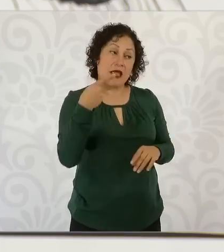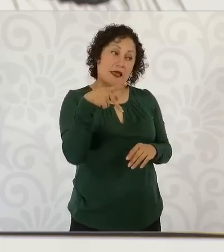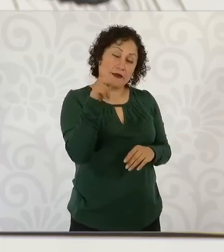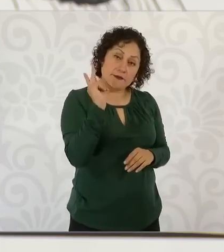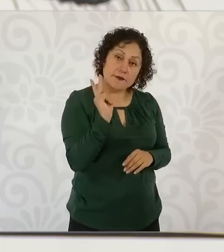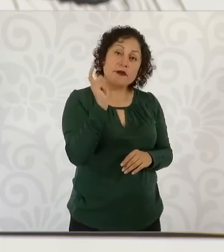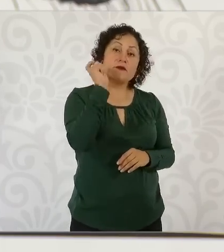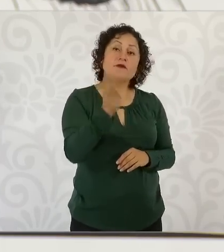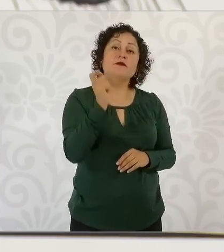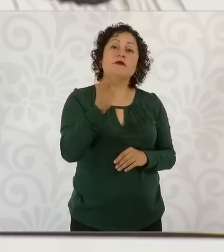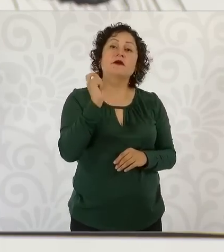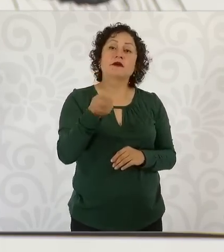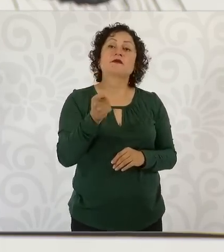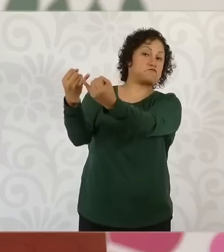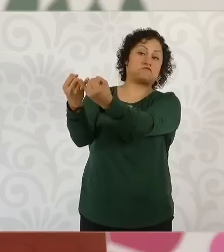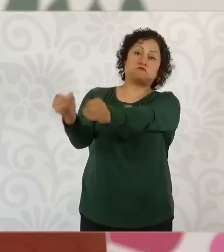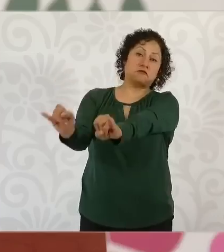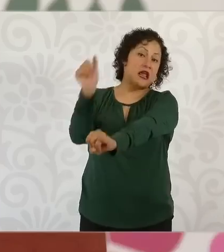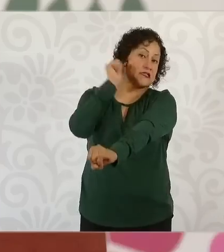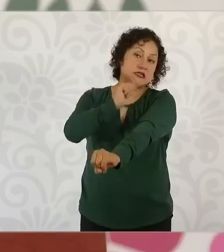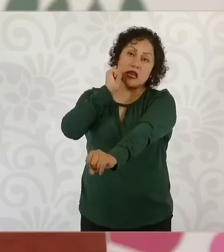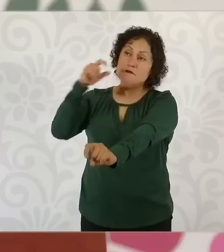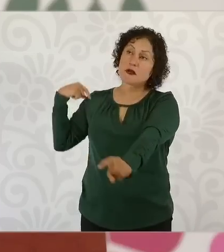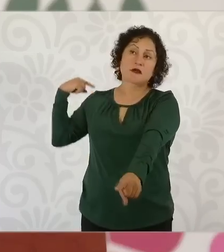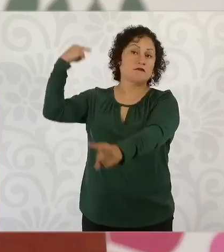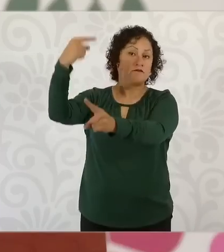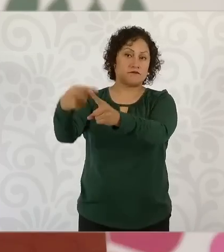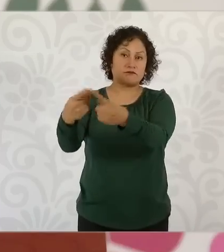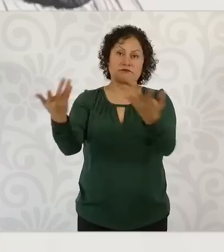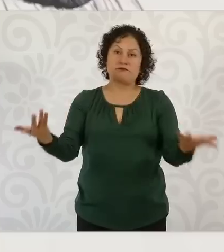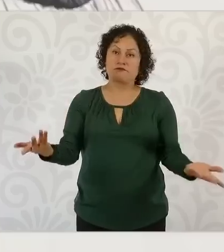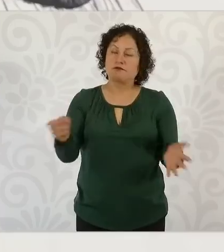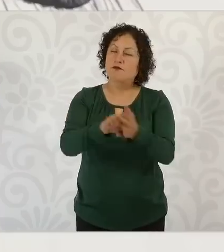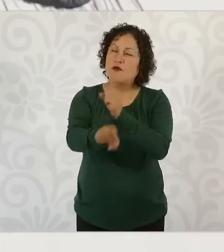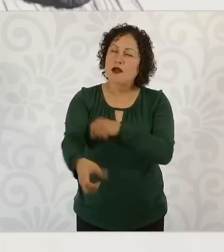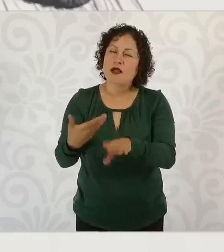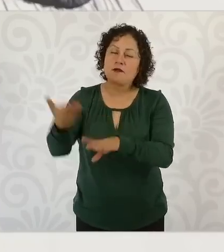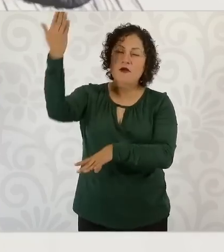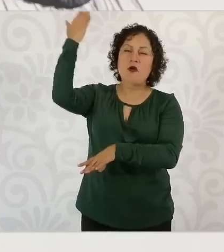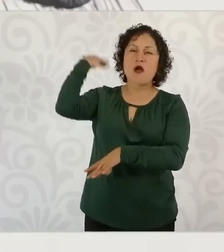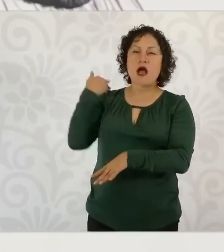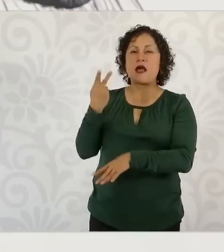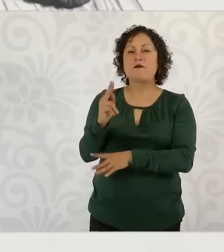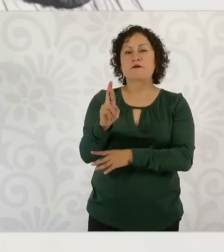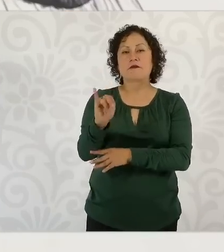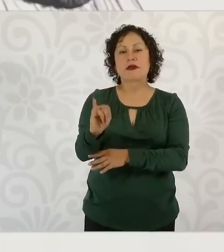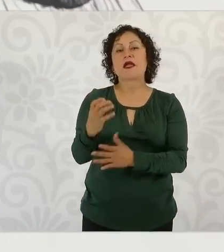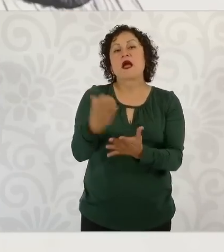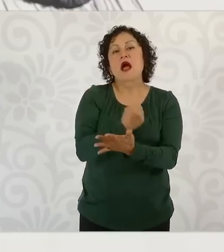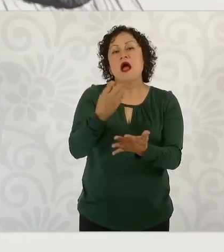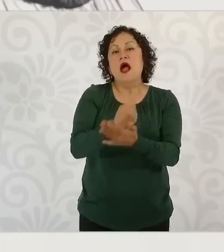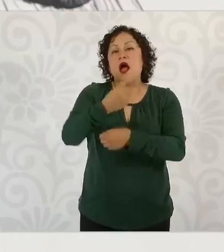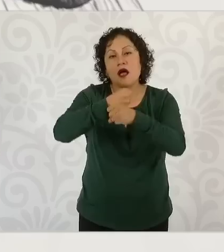que la Corte siempre ha sido autónoma e independiente. En las épocas del PRI, de que ganaba el PRI, pues la Corte